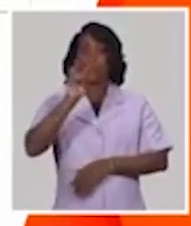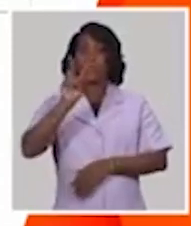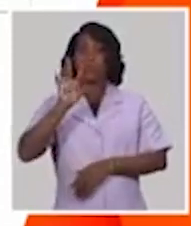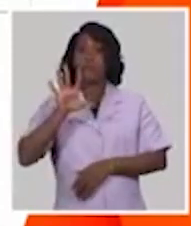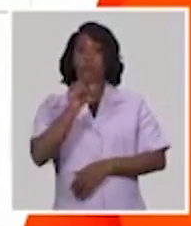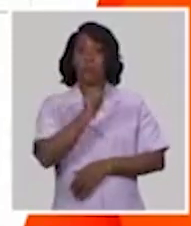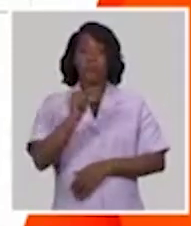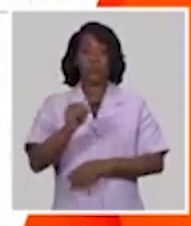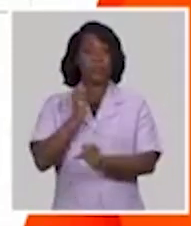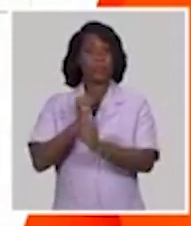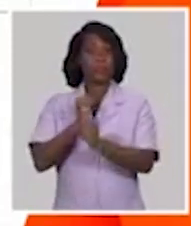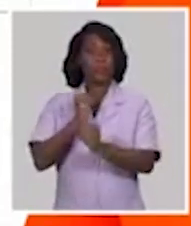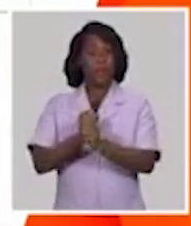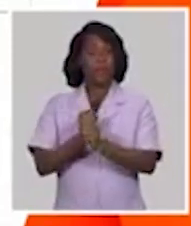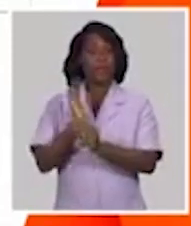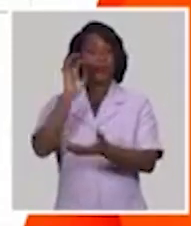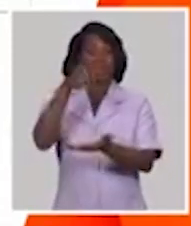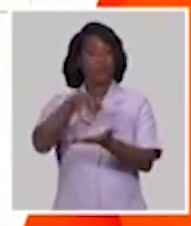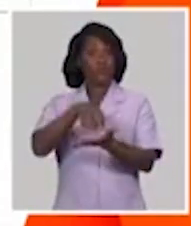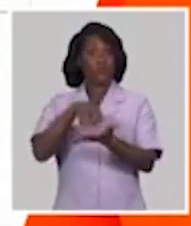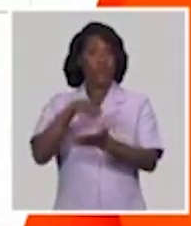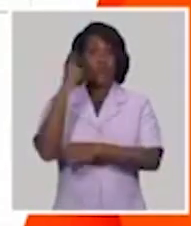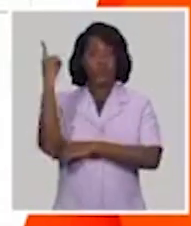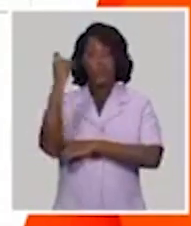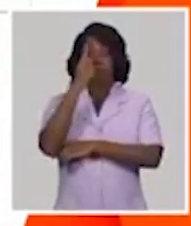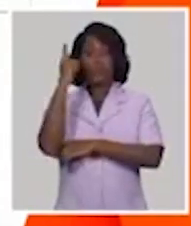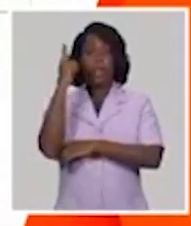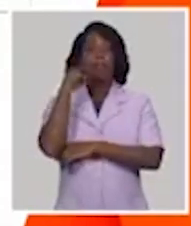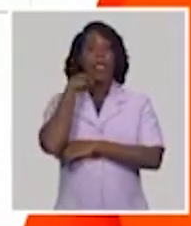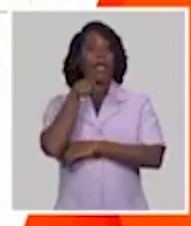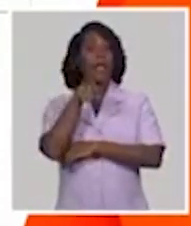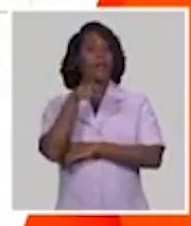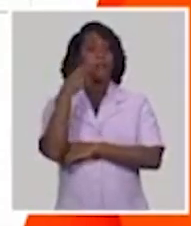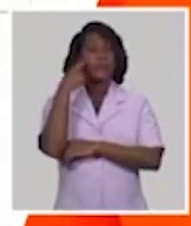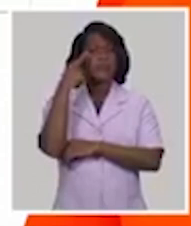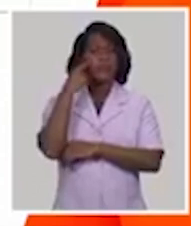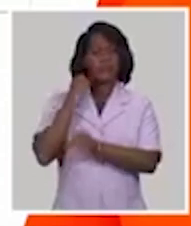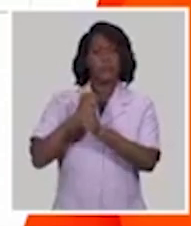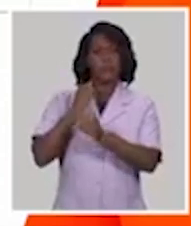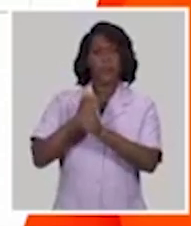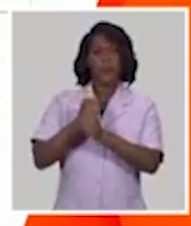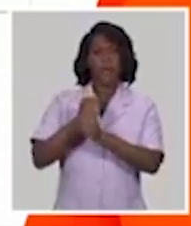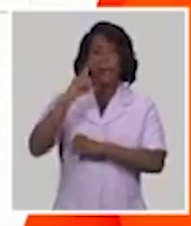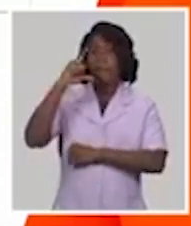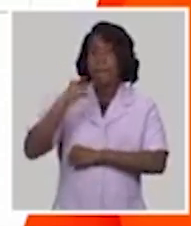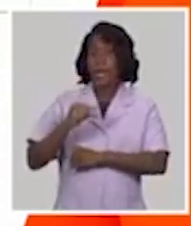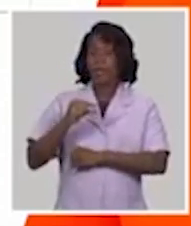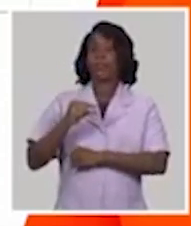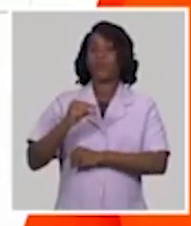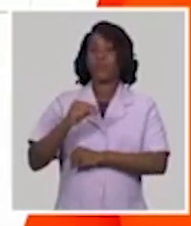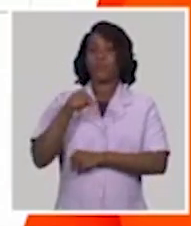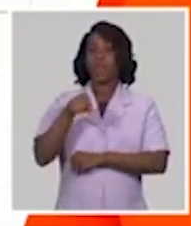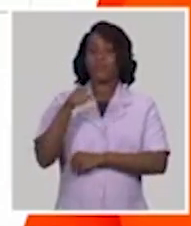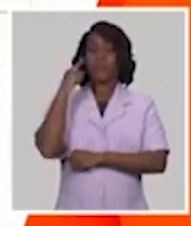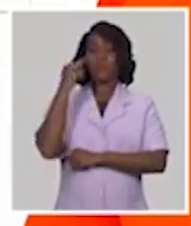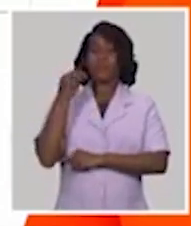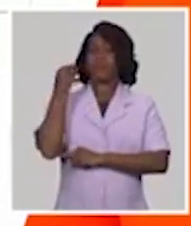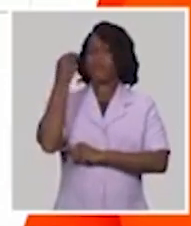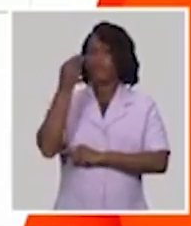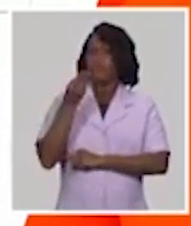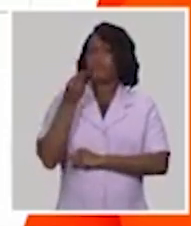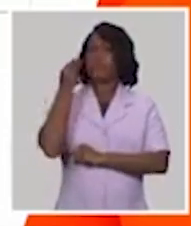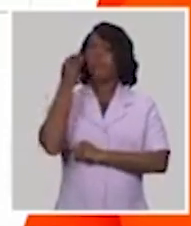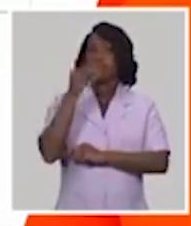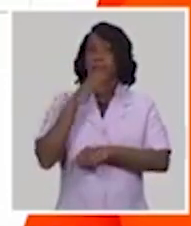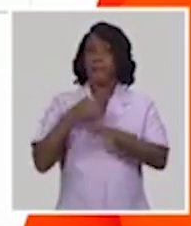4.725 trabajadores de entidades nacionales y también entidades de la subordinación local. Y ahí está el análisis que se hizo